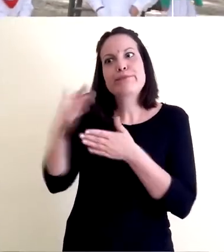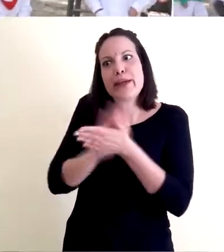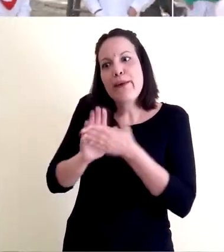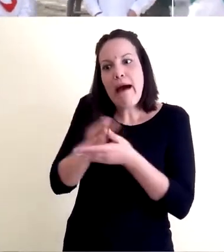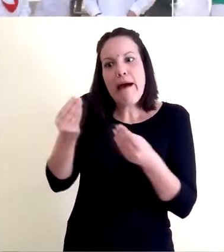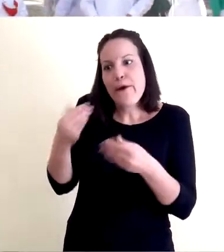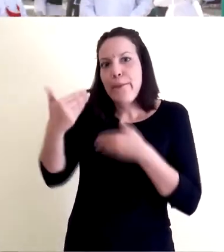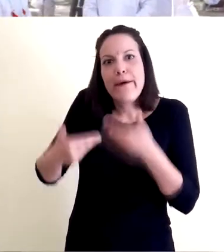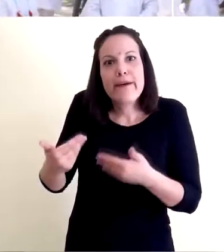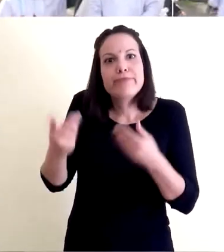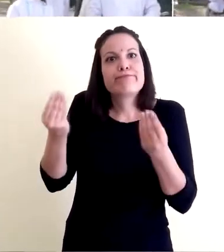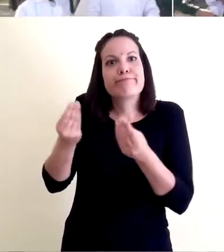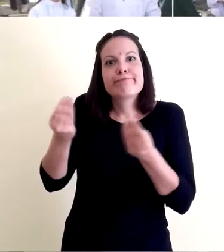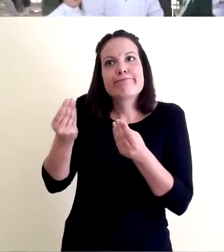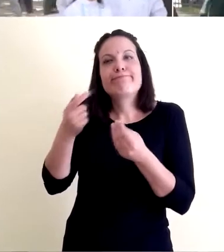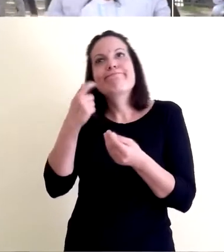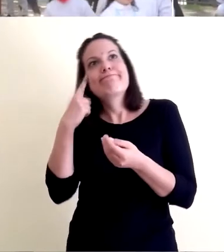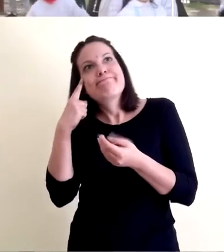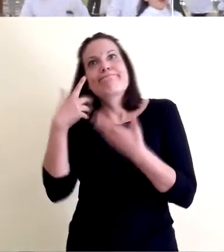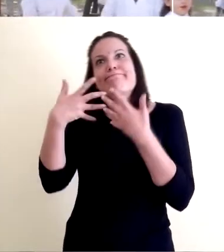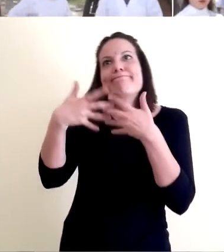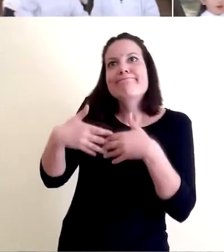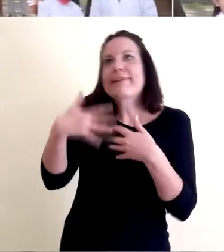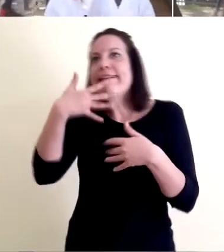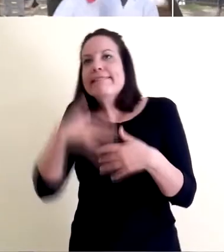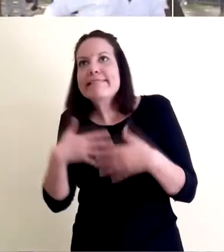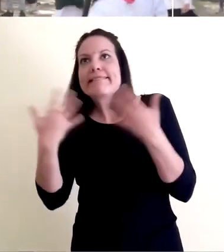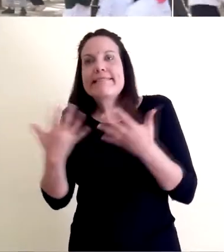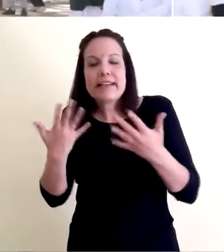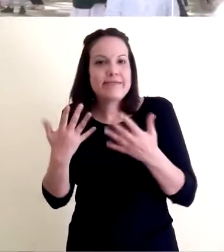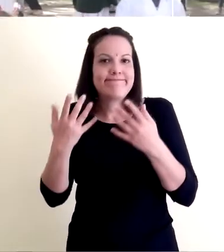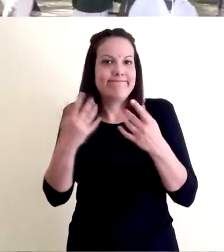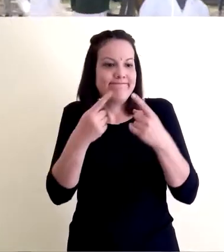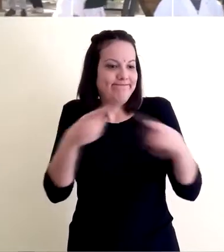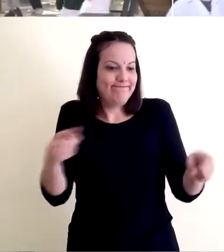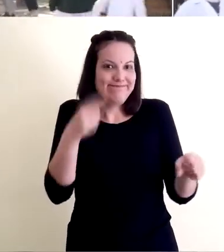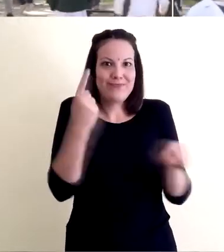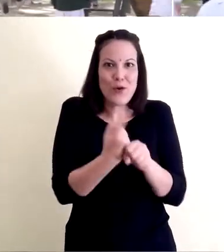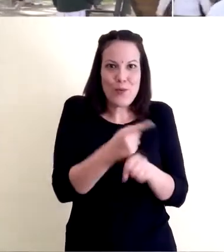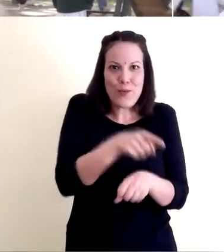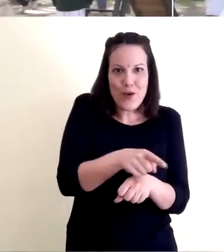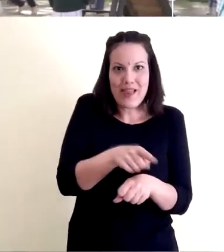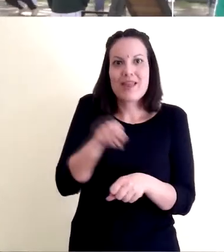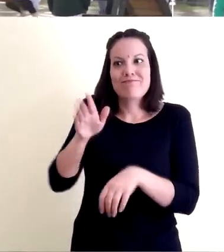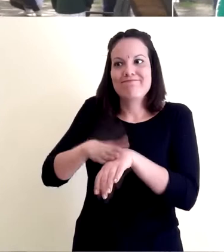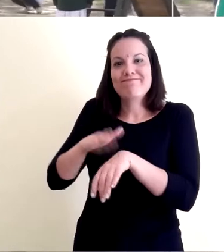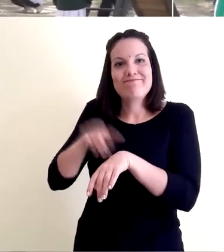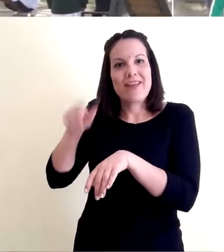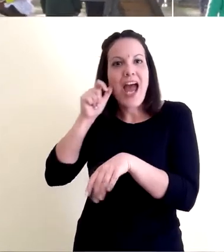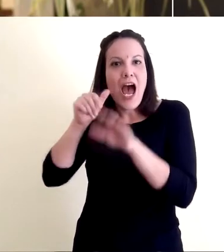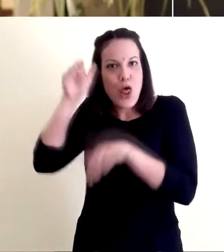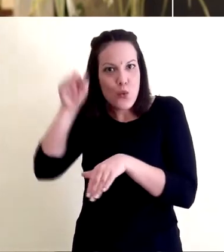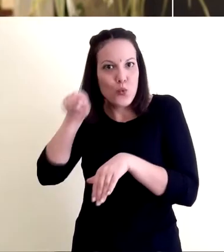hacemos para poner un poco de palabras en todo esto. Digamos, esto es más la tarea del adulto, que hoy creo